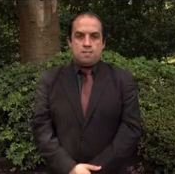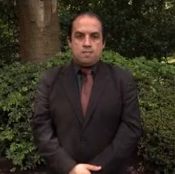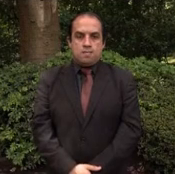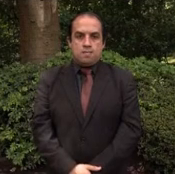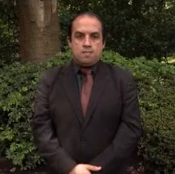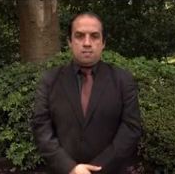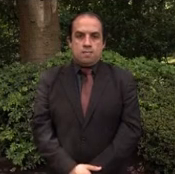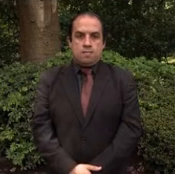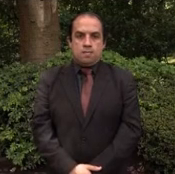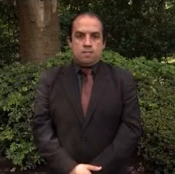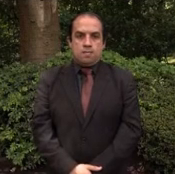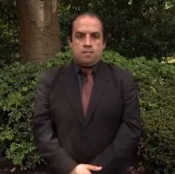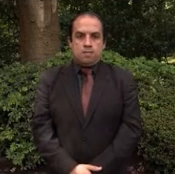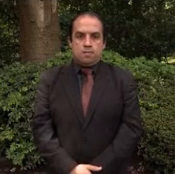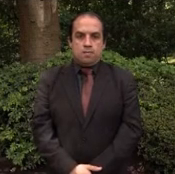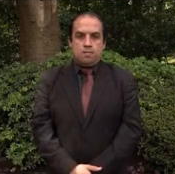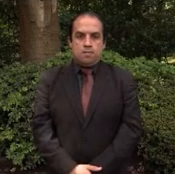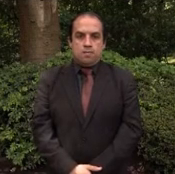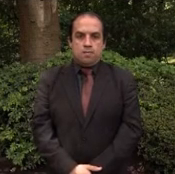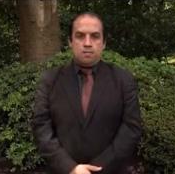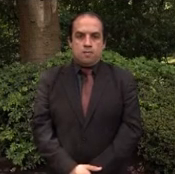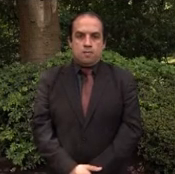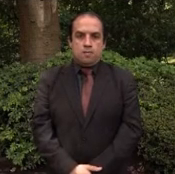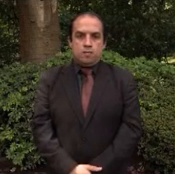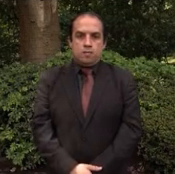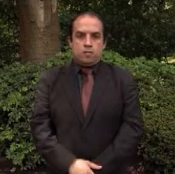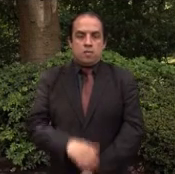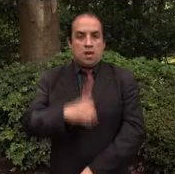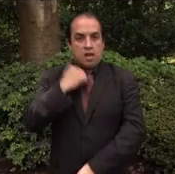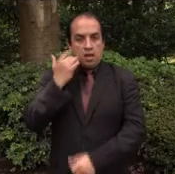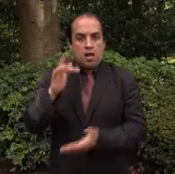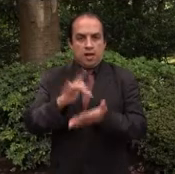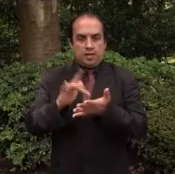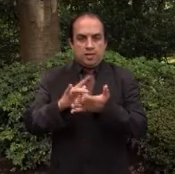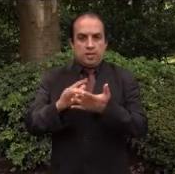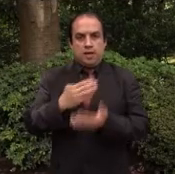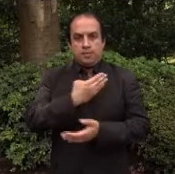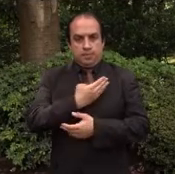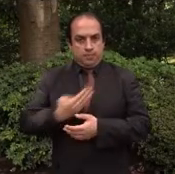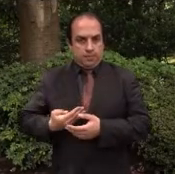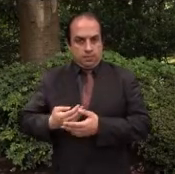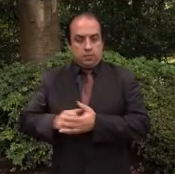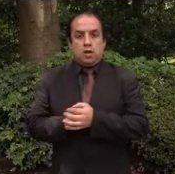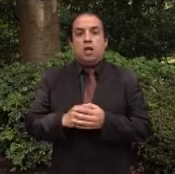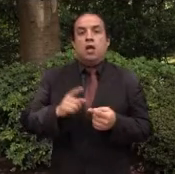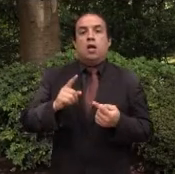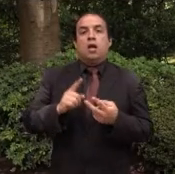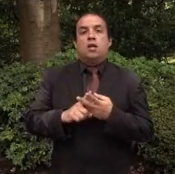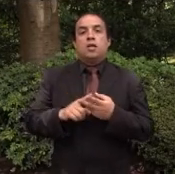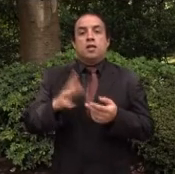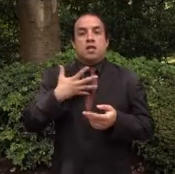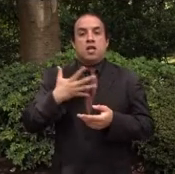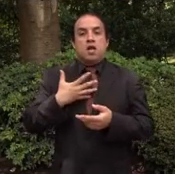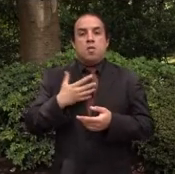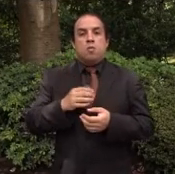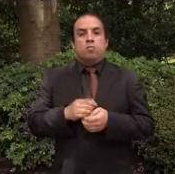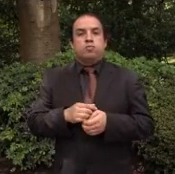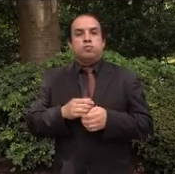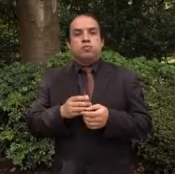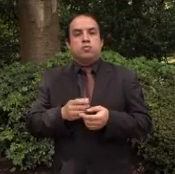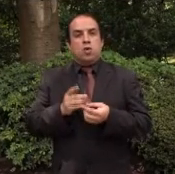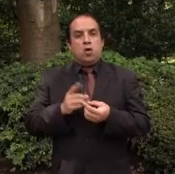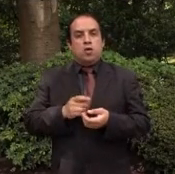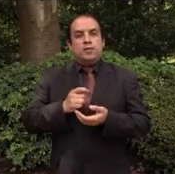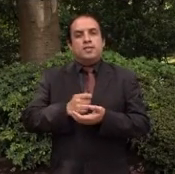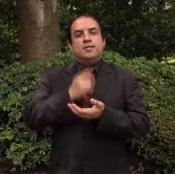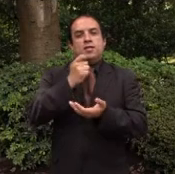Está destinando este año cerca de 1,000 millones de pesos para el rescate del bosque, en distintos proyectos que